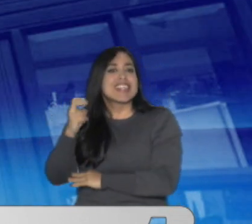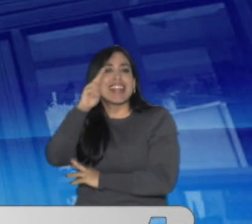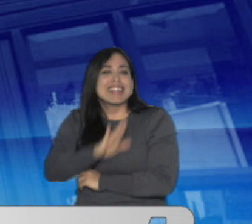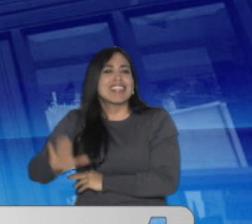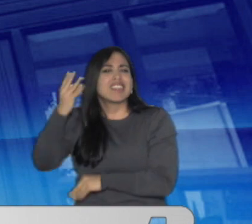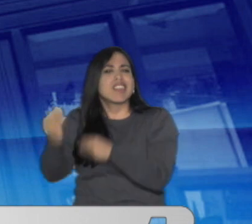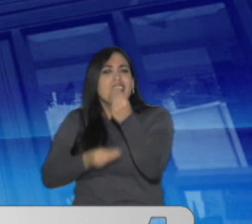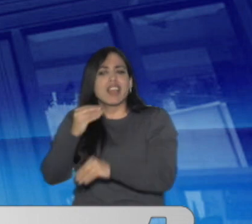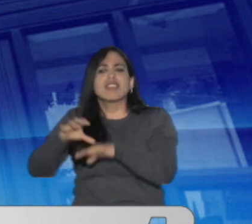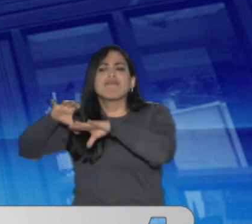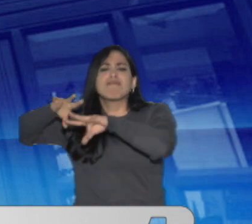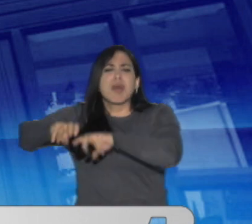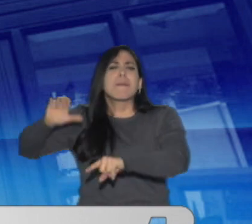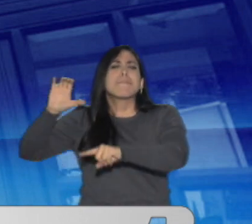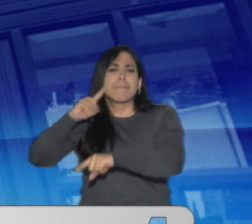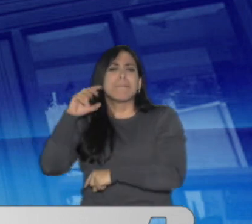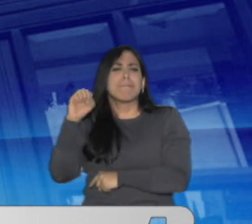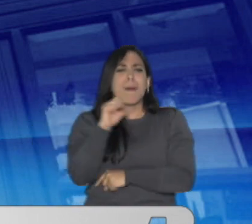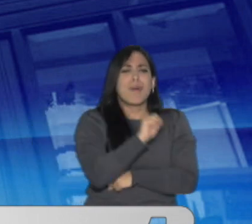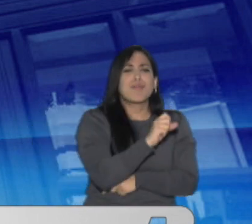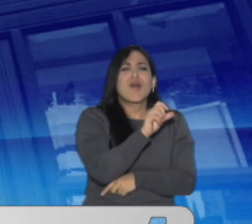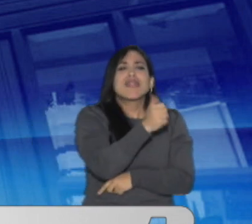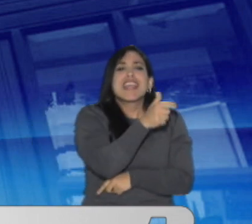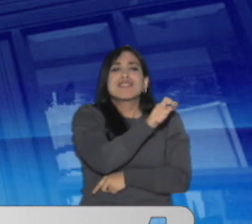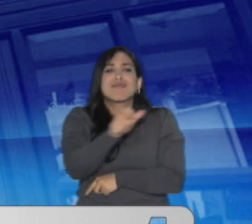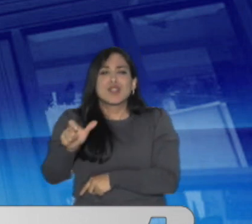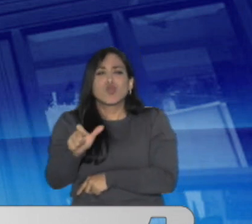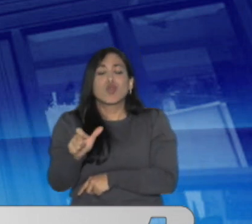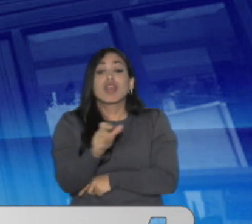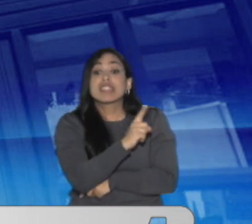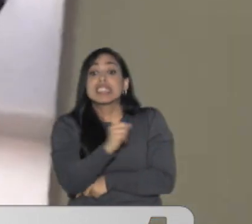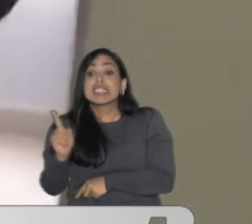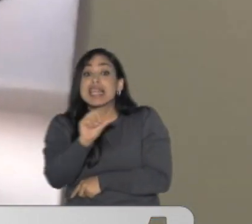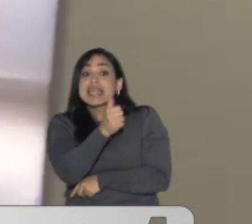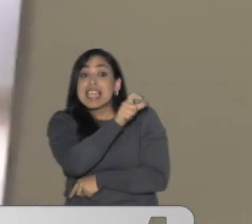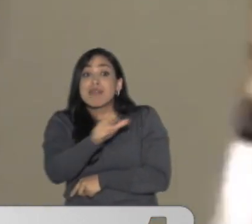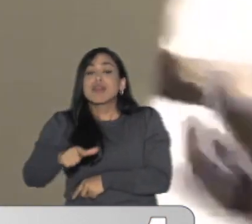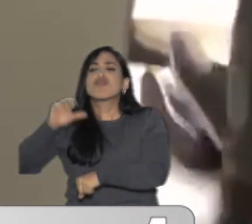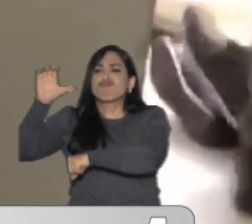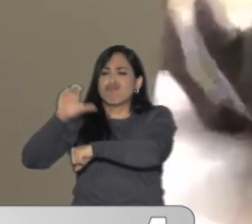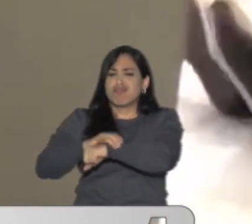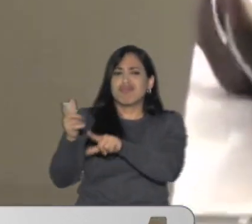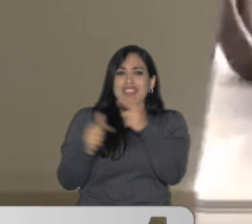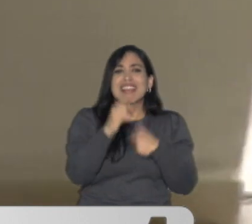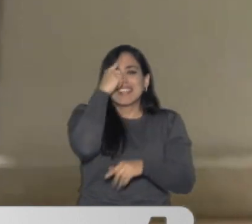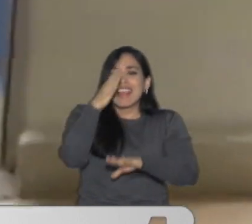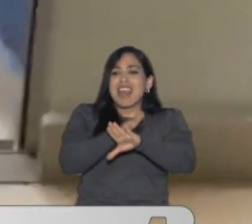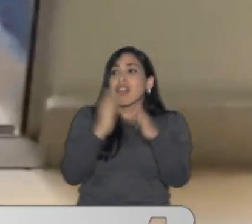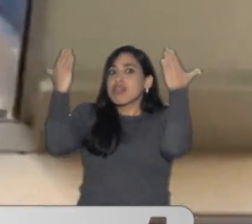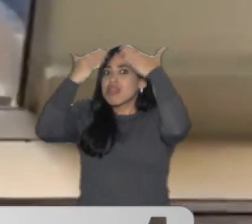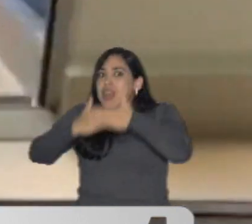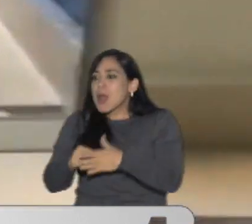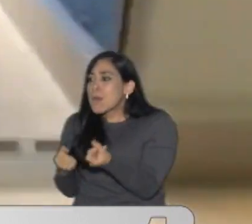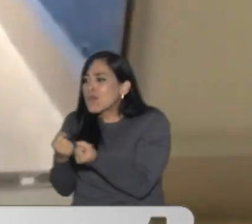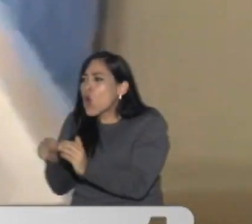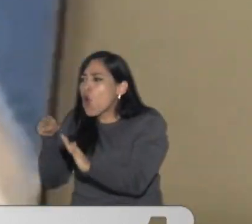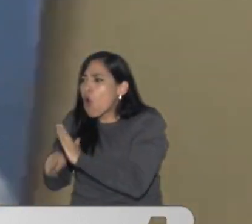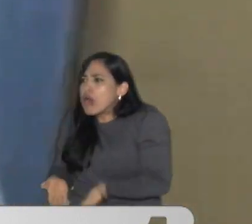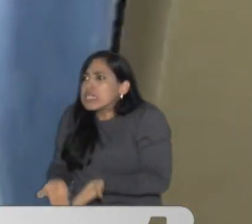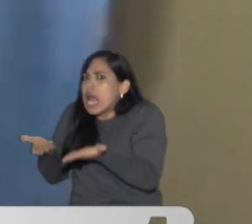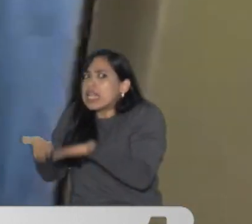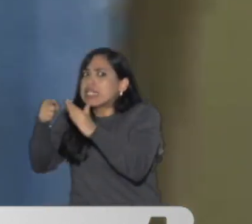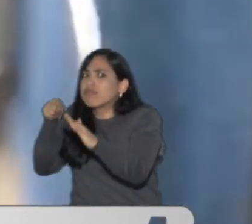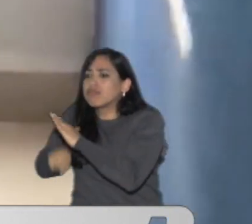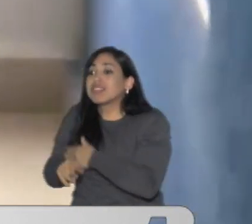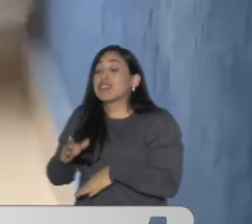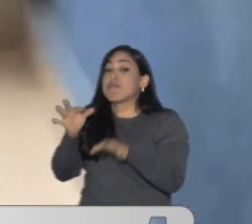Nación ya tiene identificados, individualizados a 10 funcionarios del IMPEC que habrían colaborado con la fuga de alias Matamba, este